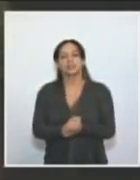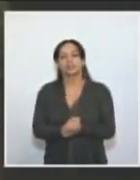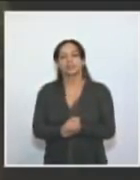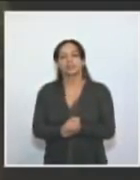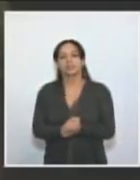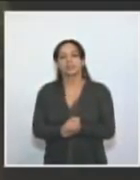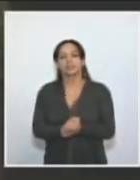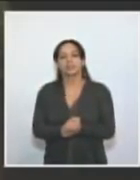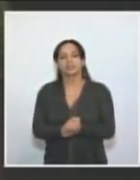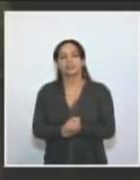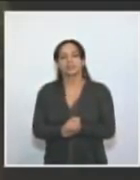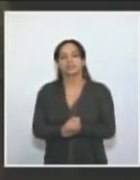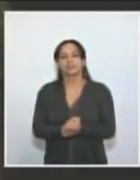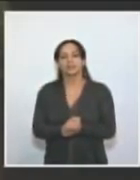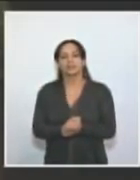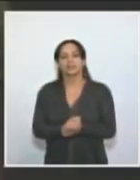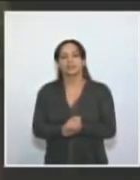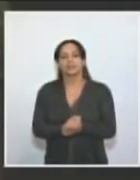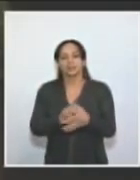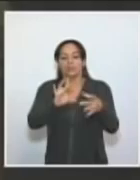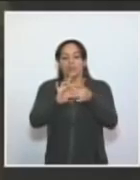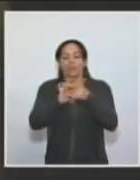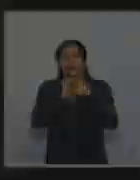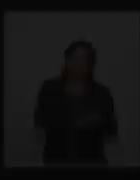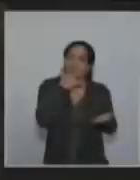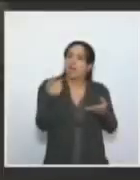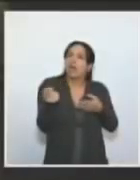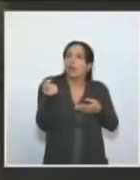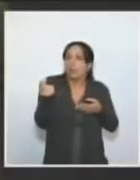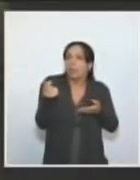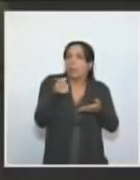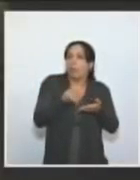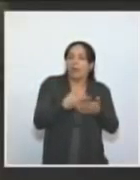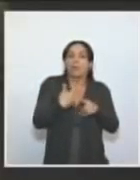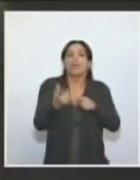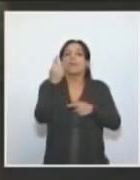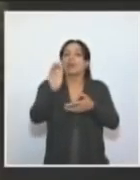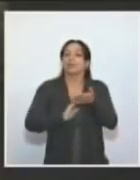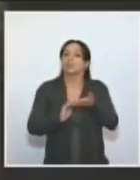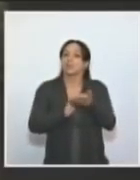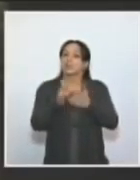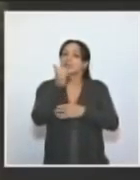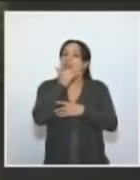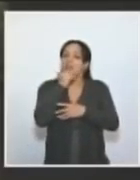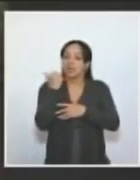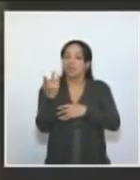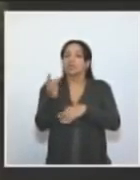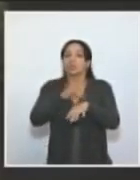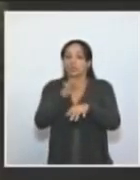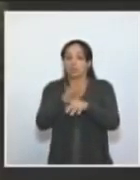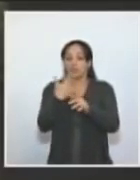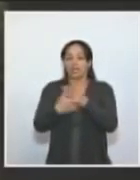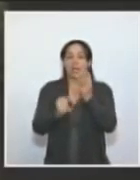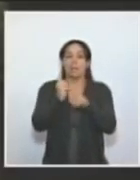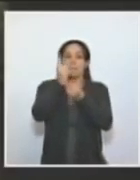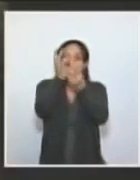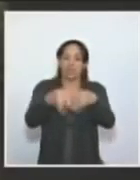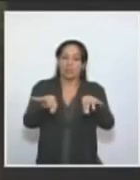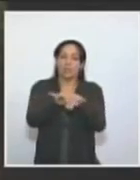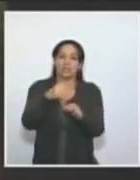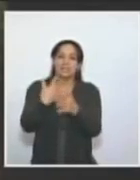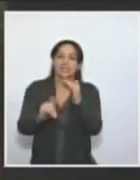por la Unión de Cafeteros, que si no se toman medidas bastante superiores a las